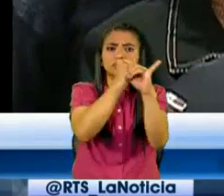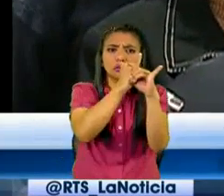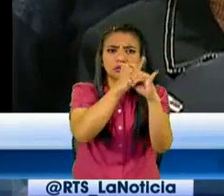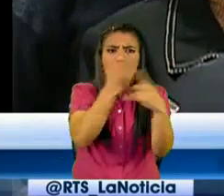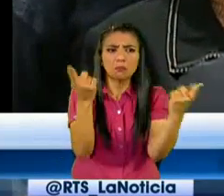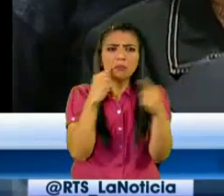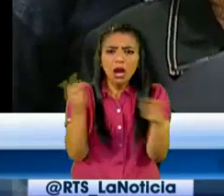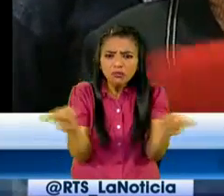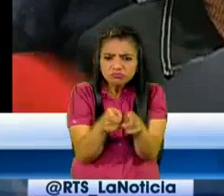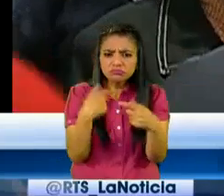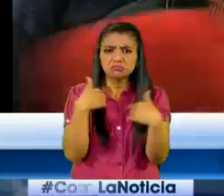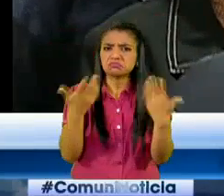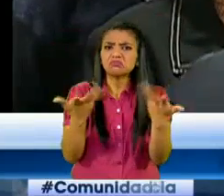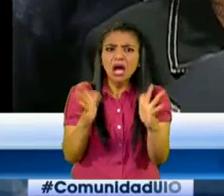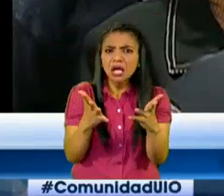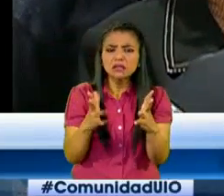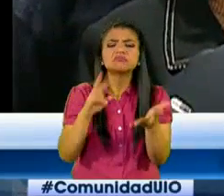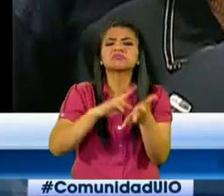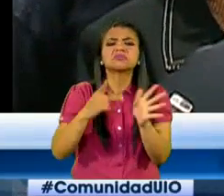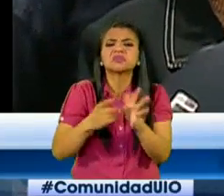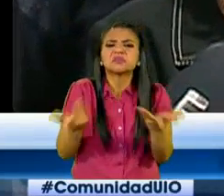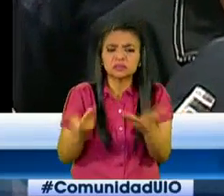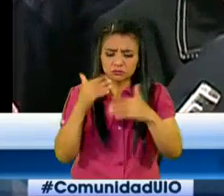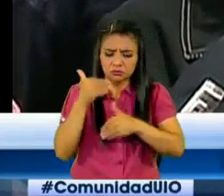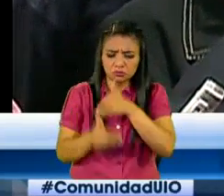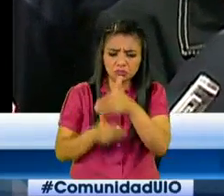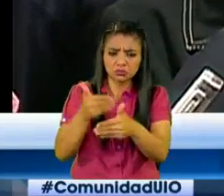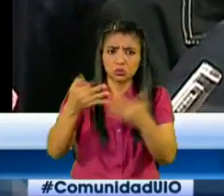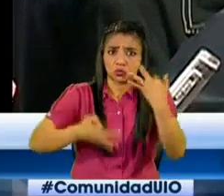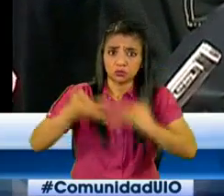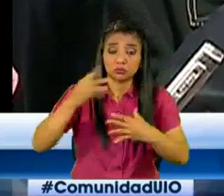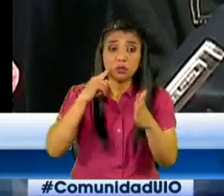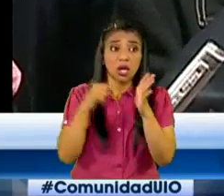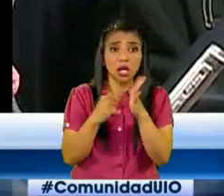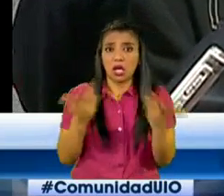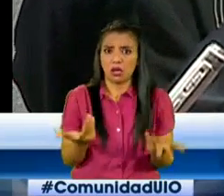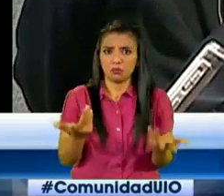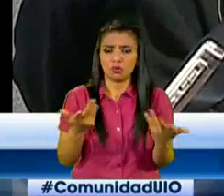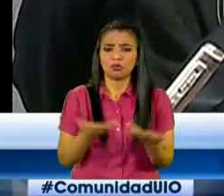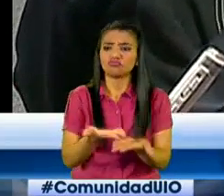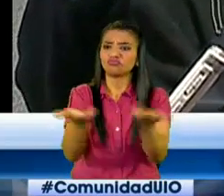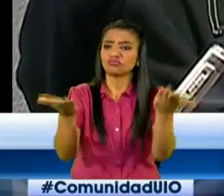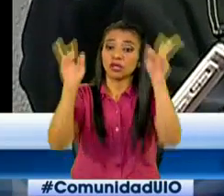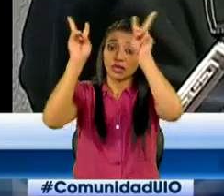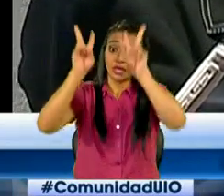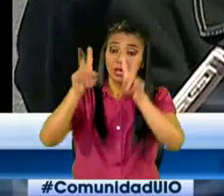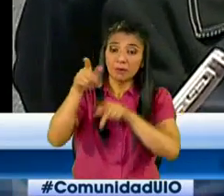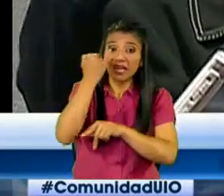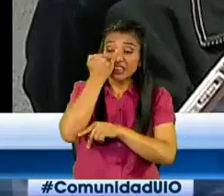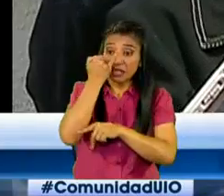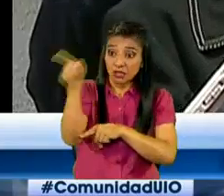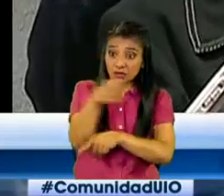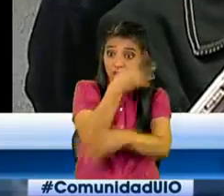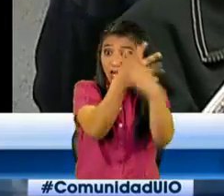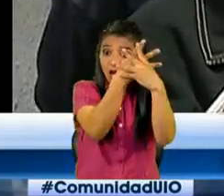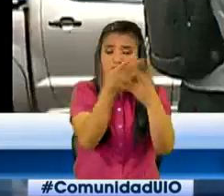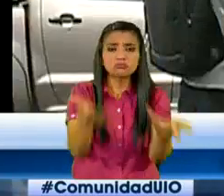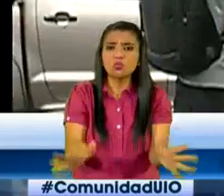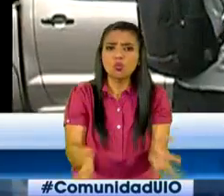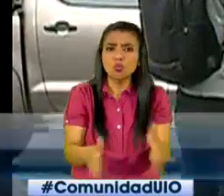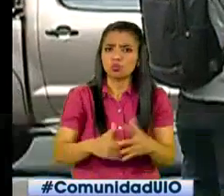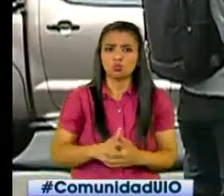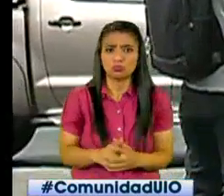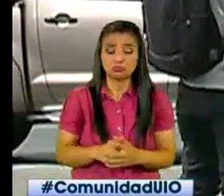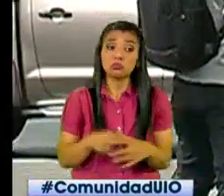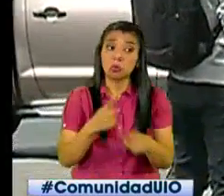procedimiento abreviado, que significa que, por ejemplo, en la noción de los pueblos indígenas, la privación de la libertad no existe. Por